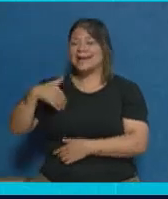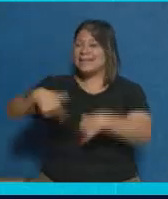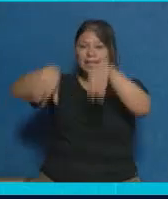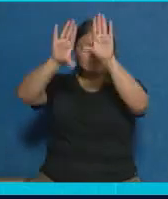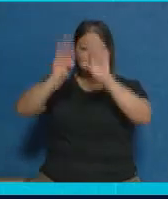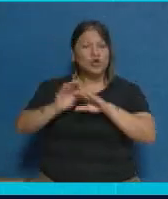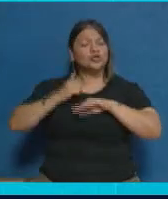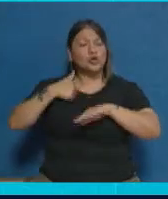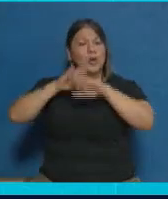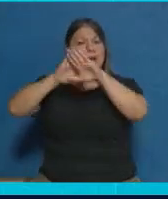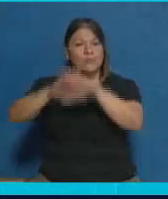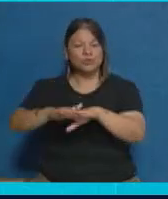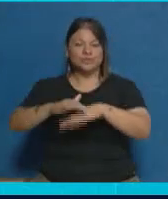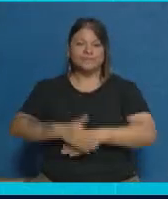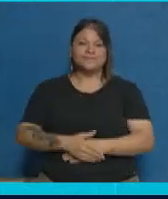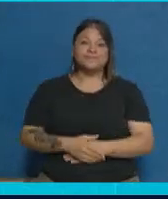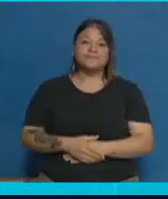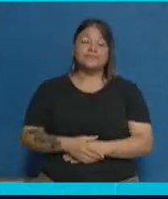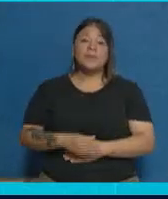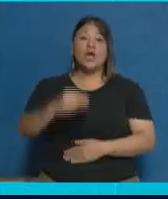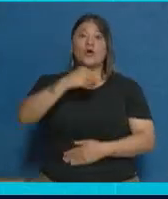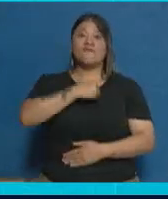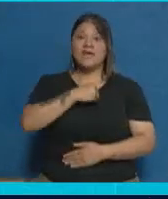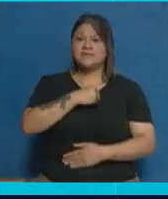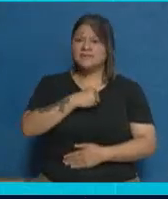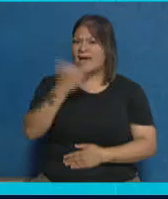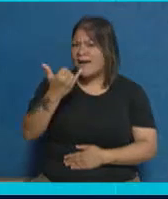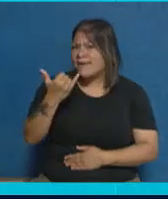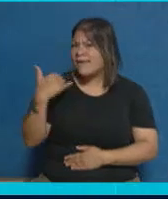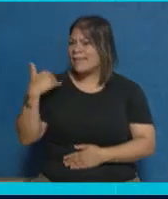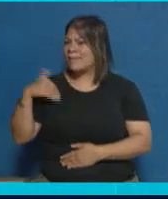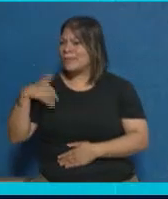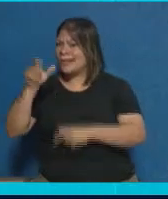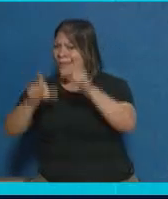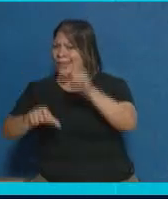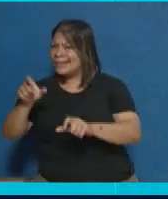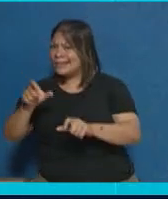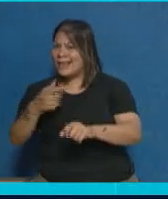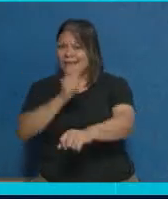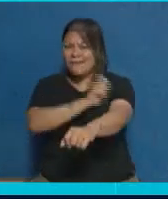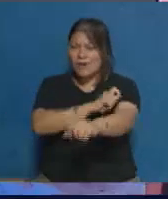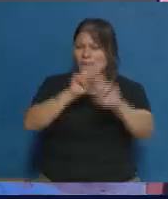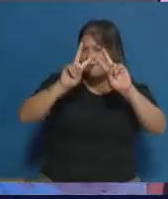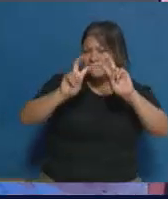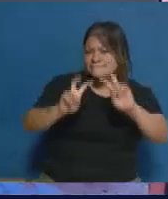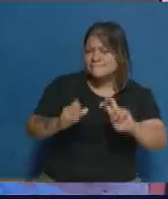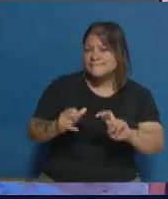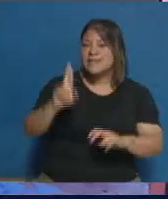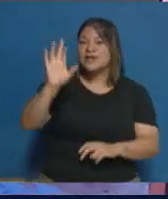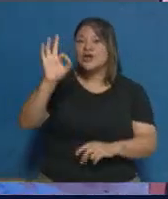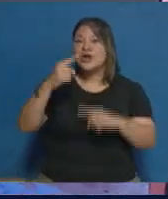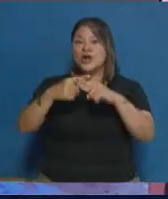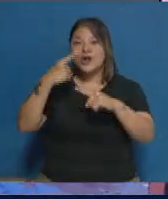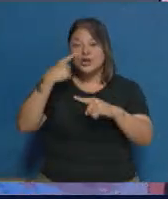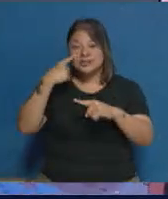¿Cuál es la confianza de los argentinos en las vacunas? Ha hecho un estudio y Roxy Lopresti nos trae los resultados, las conclusiones. ¿Cómo le va? Hola, ¿qué